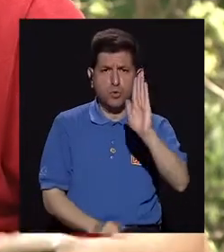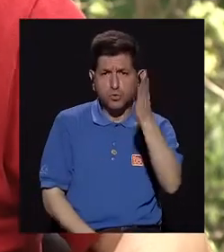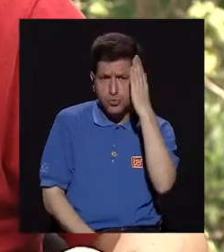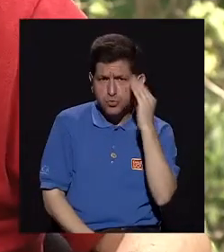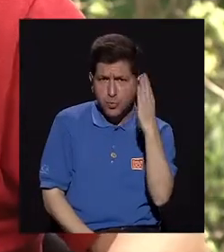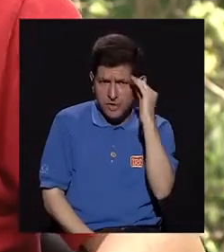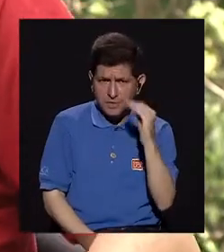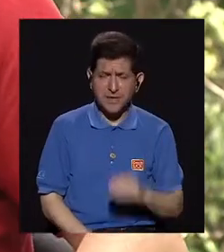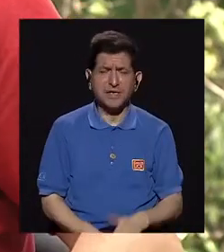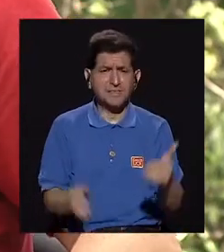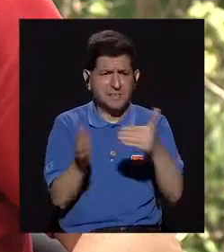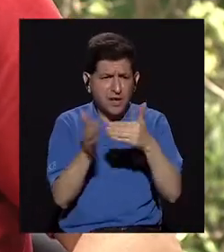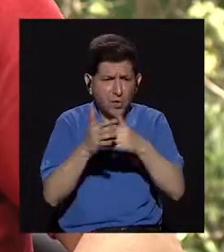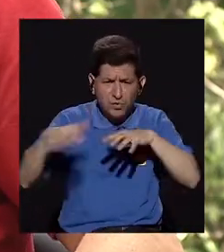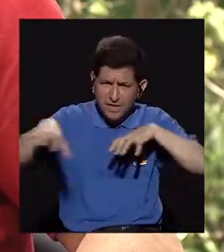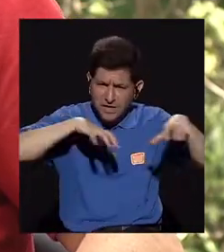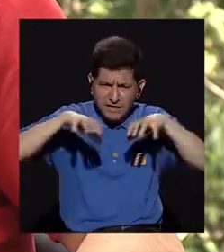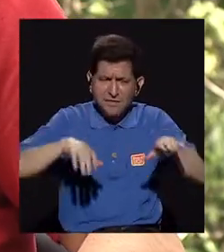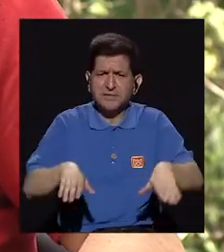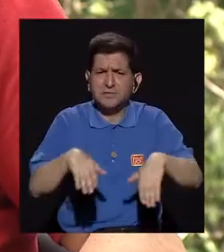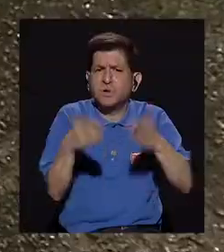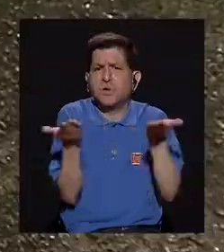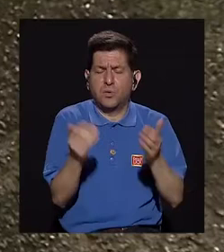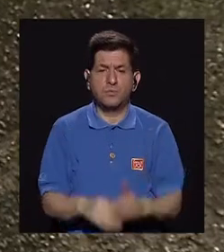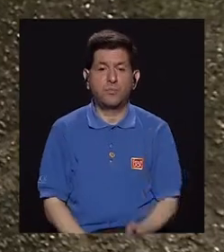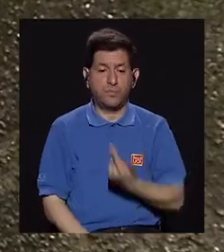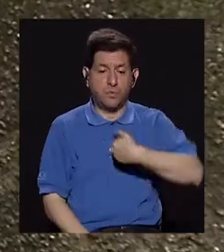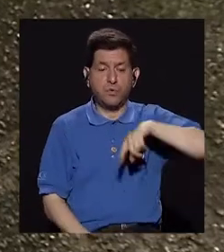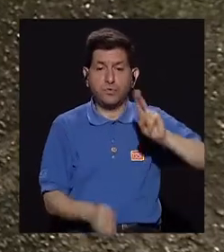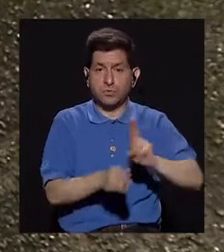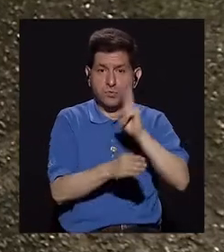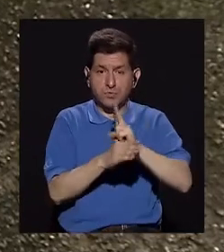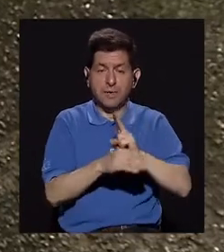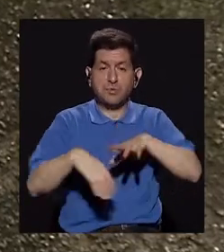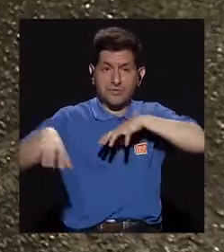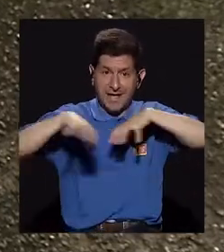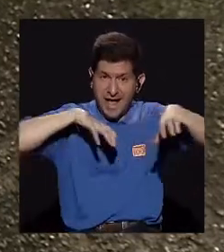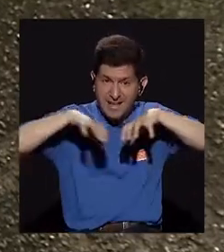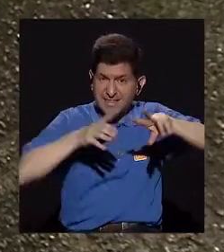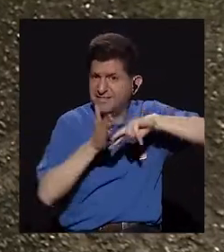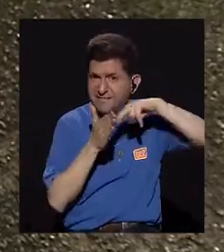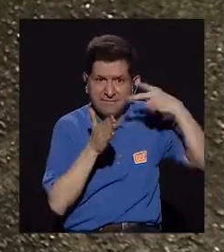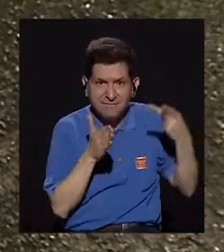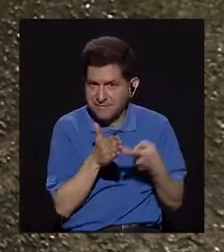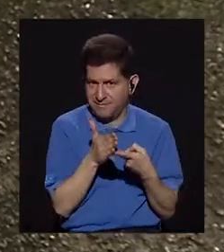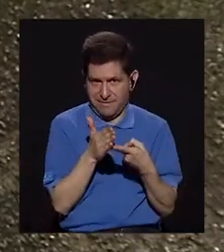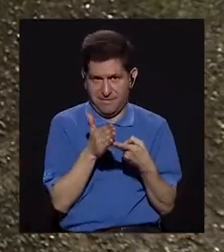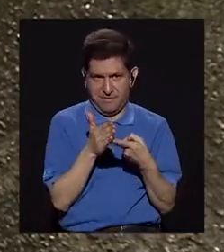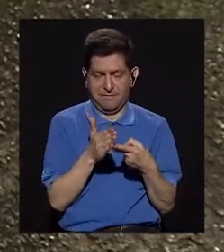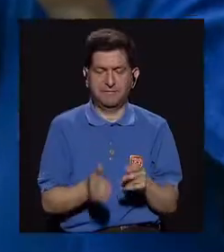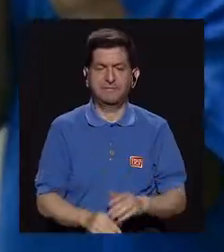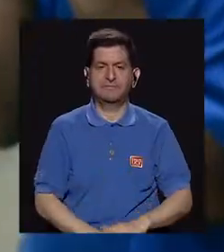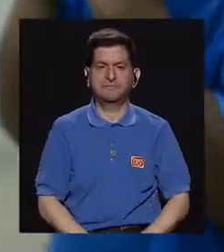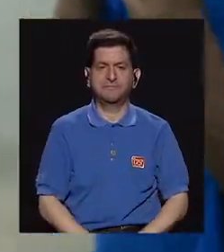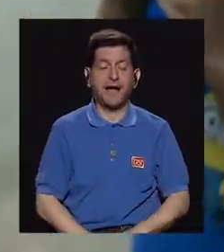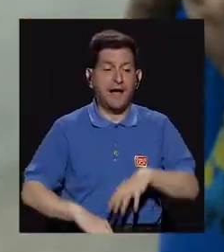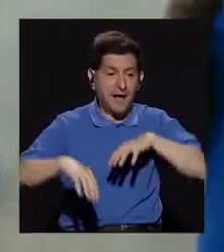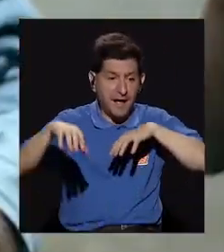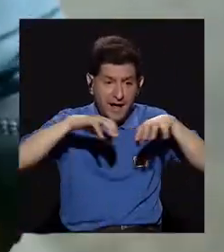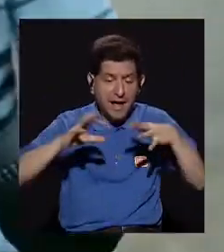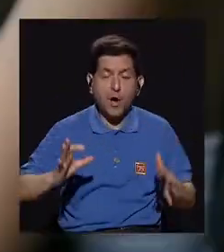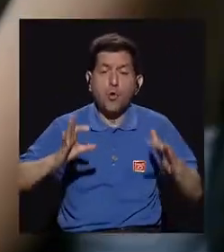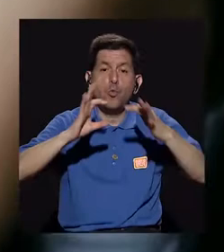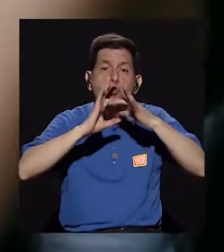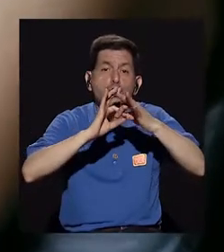experiencia para lograr reactivación de un espacio público? Cuando nosotros usamos la palabra activación, nos referimos precisamente a activar